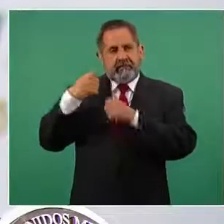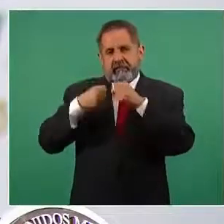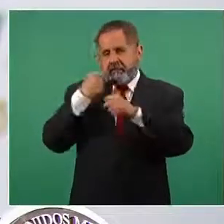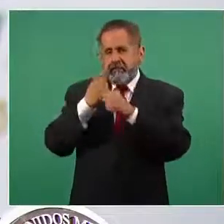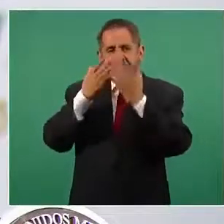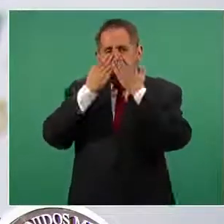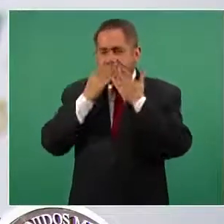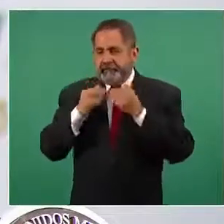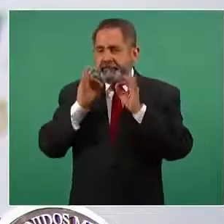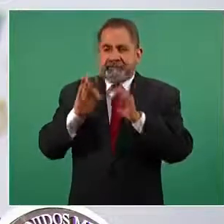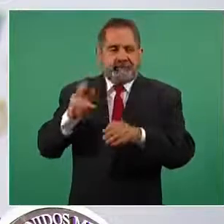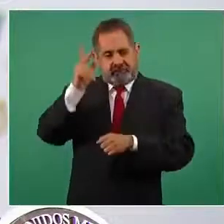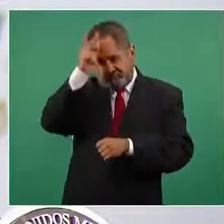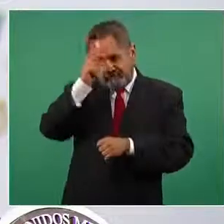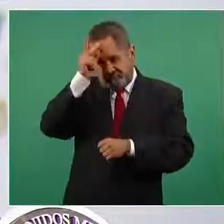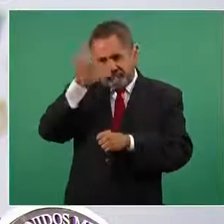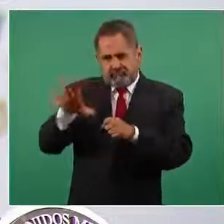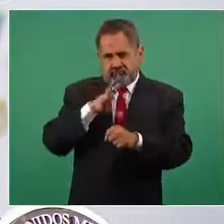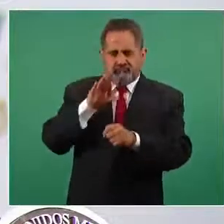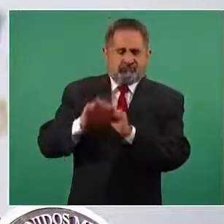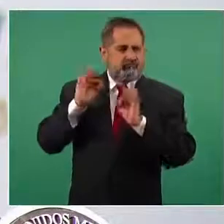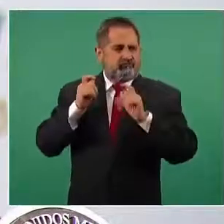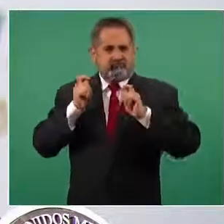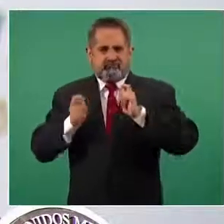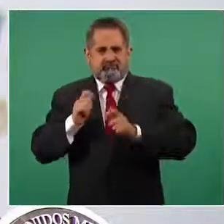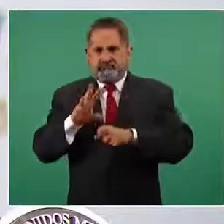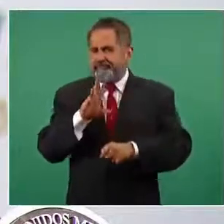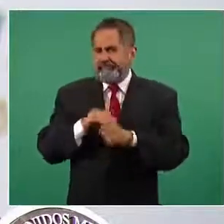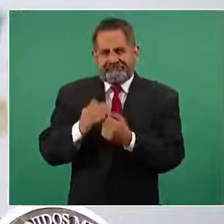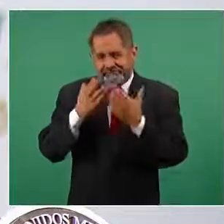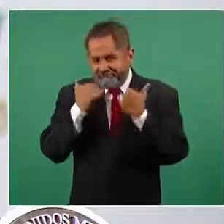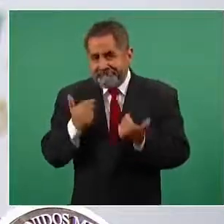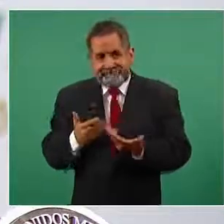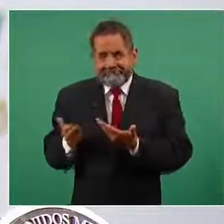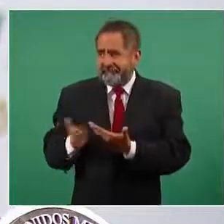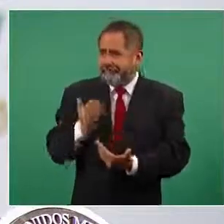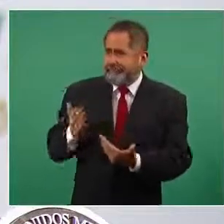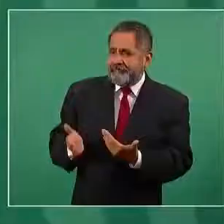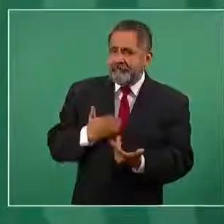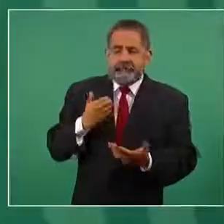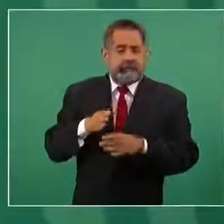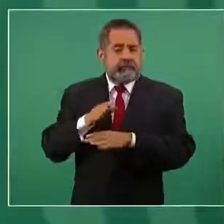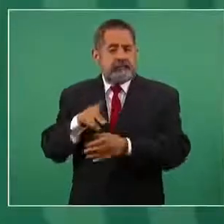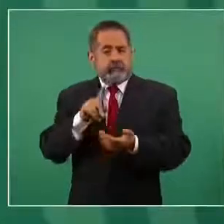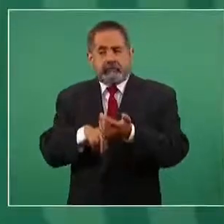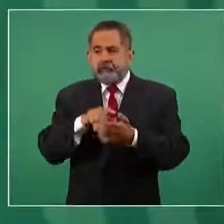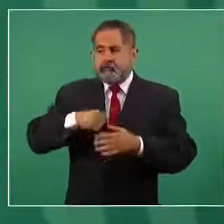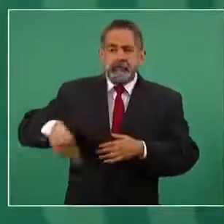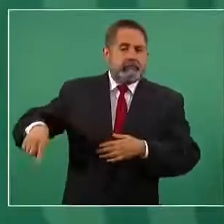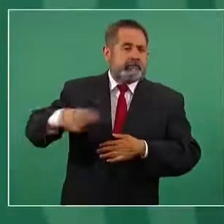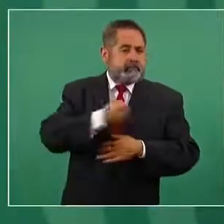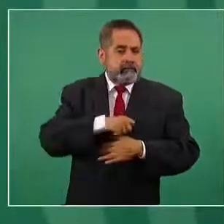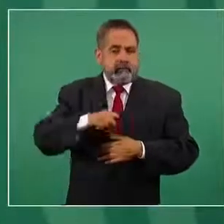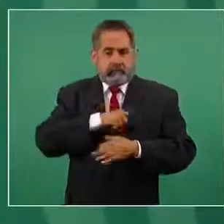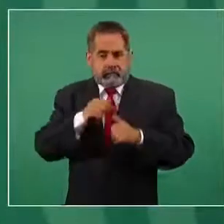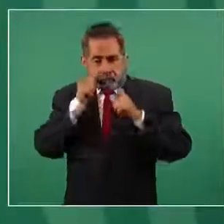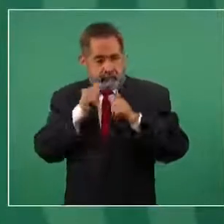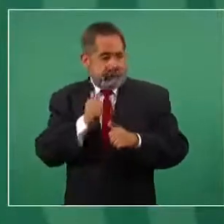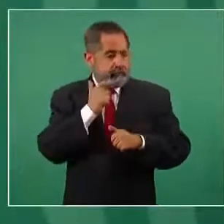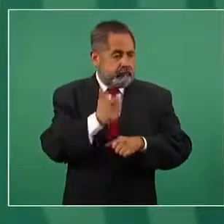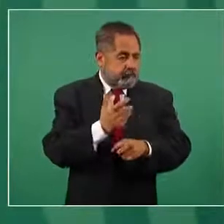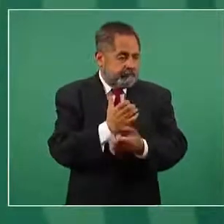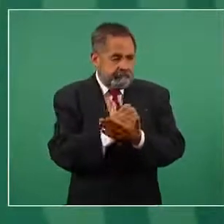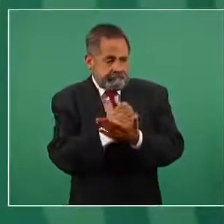personal de salud mental y, en general, la capacidad del Sistema Nacional de Salud para atender de manera preventiva, curativa